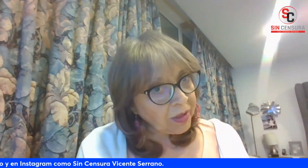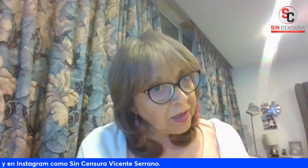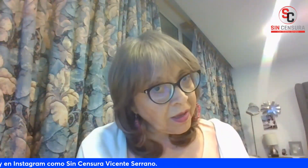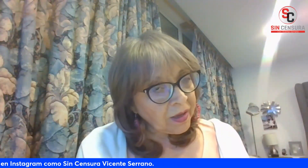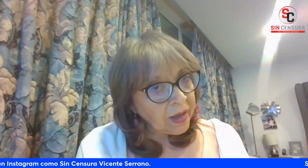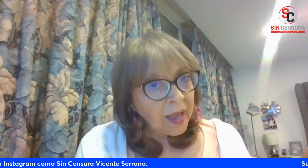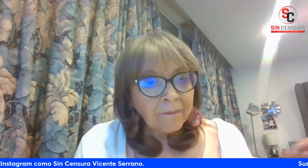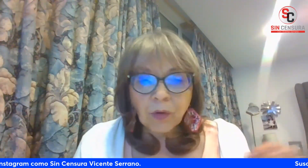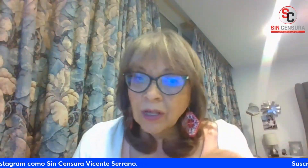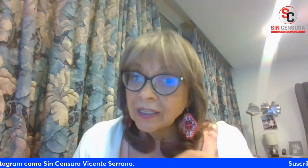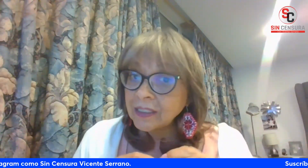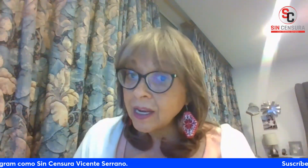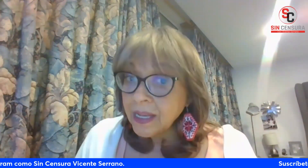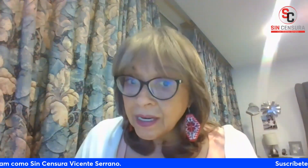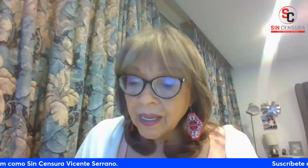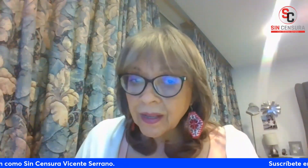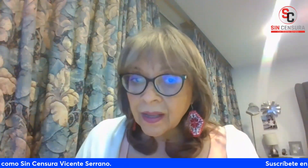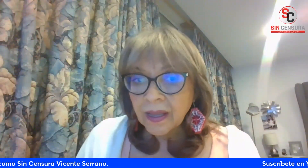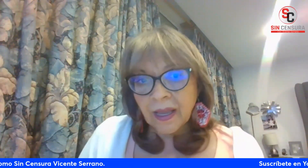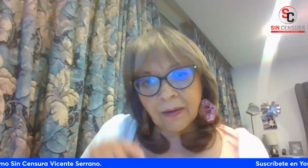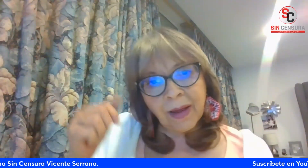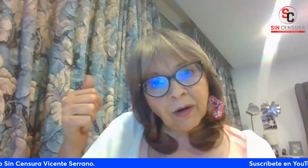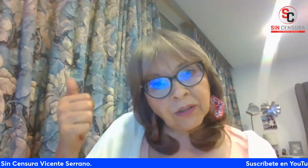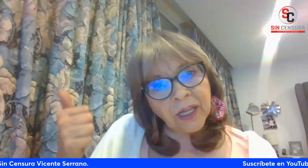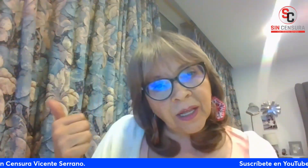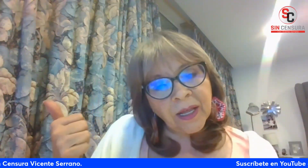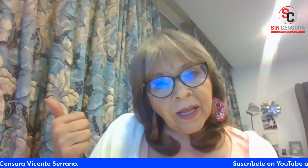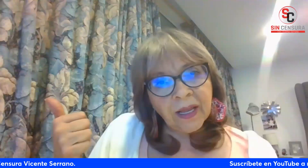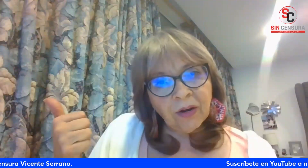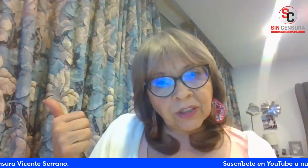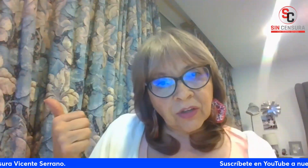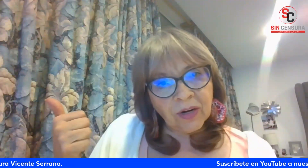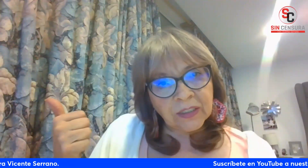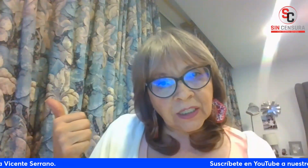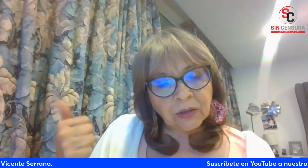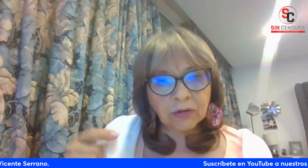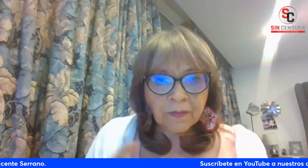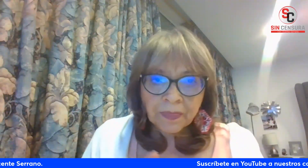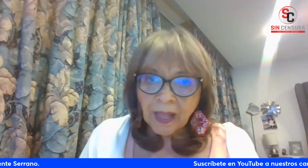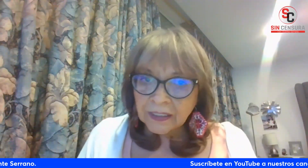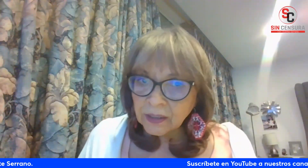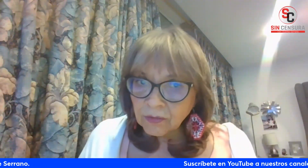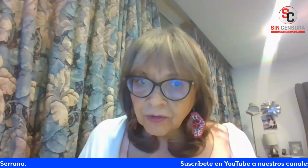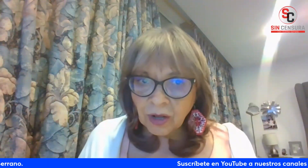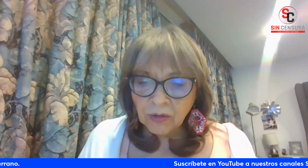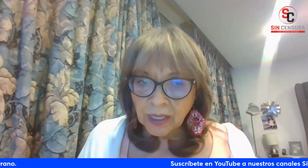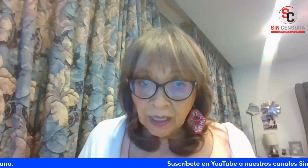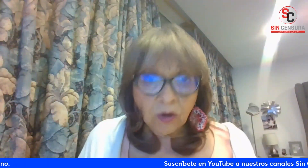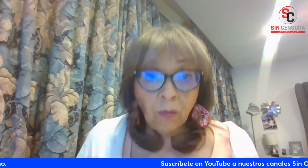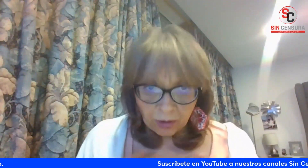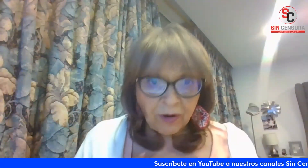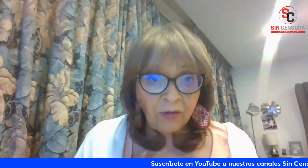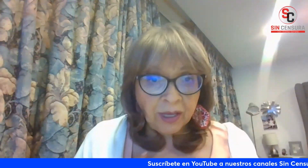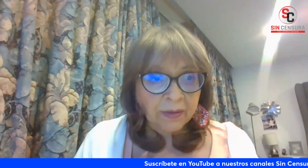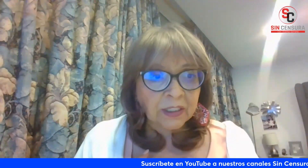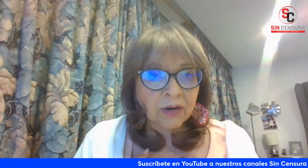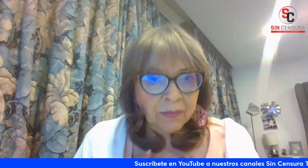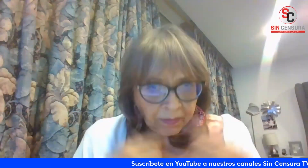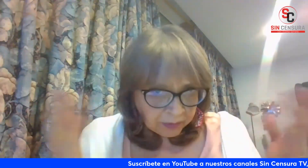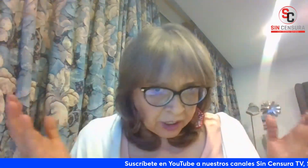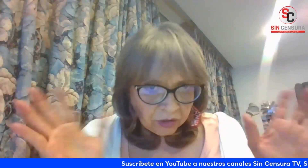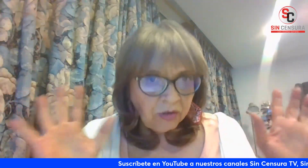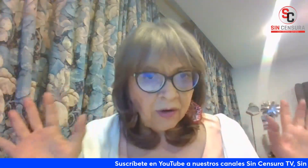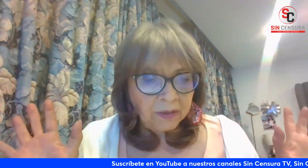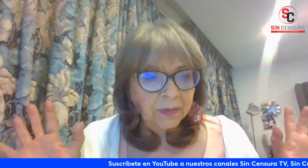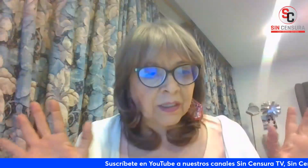haga un fraude. Porque si el INE, en manos de los señores estos, hace un fraude, y como el fraude que me hicieron